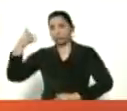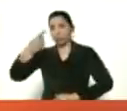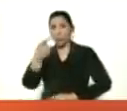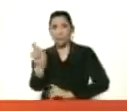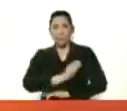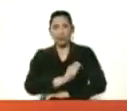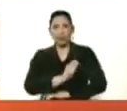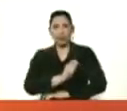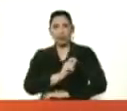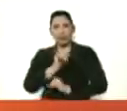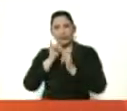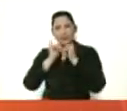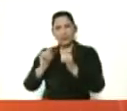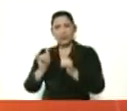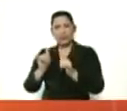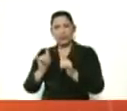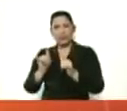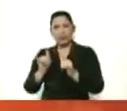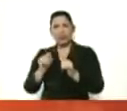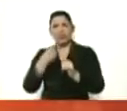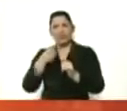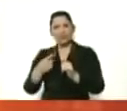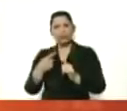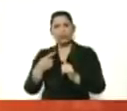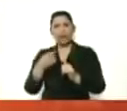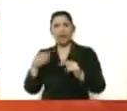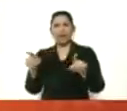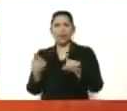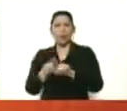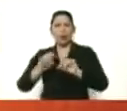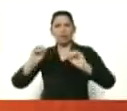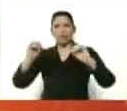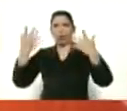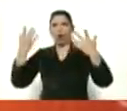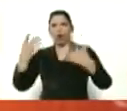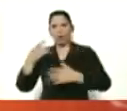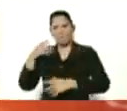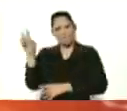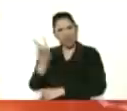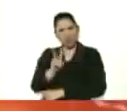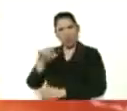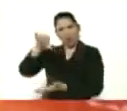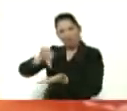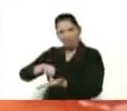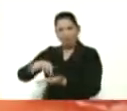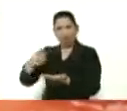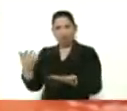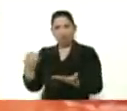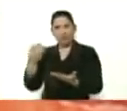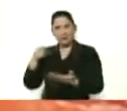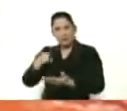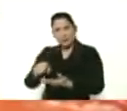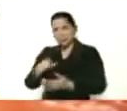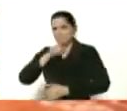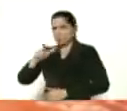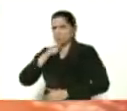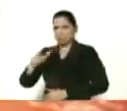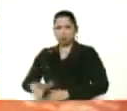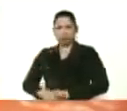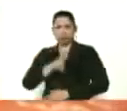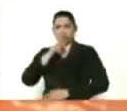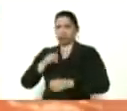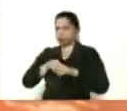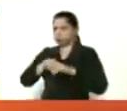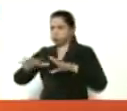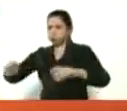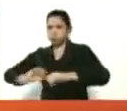anunciaban ellos, como una profecía autocumplida que querían, de que Venezuela iba a ser el epicentro del coronavirus